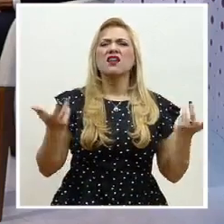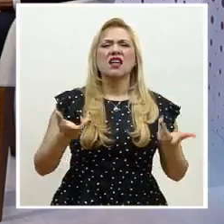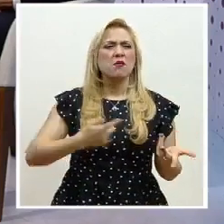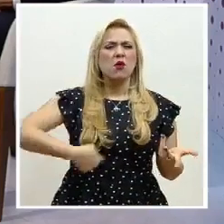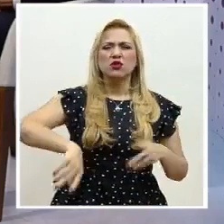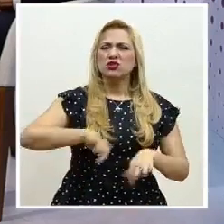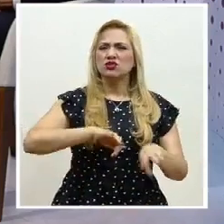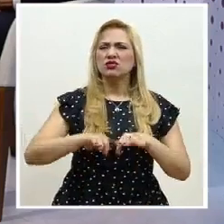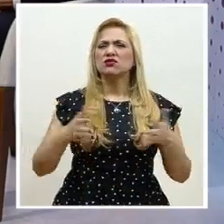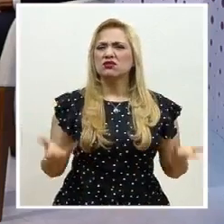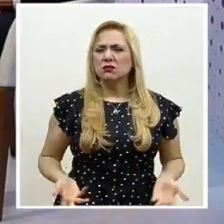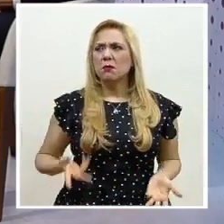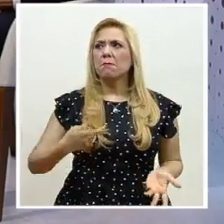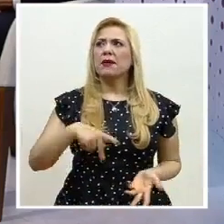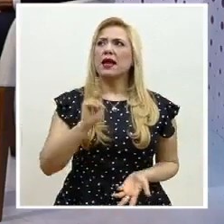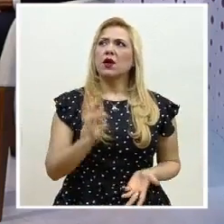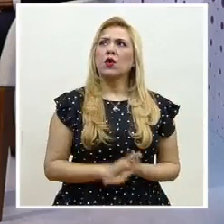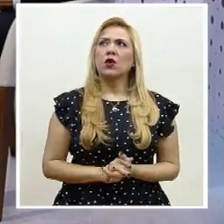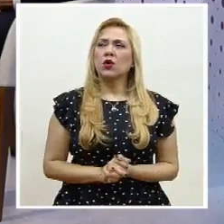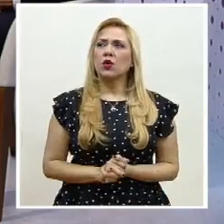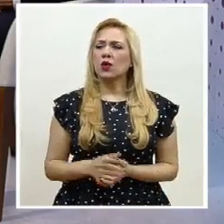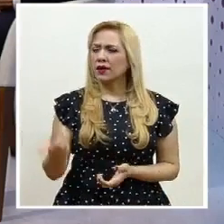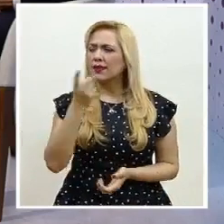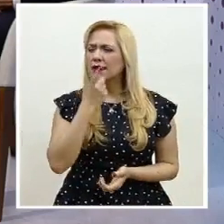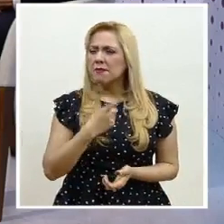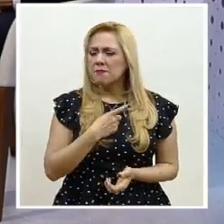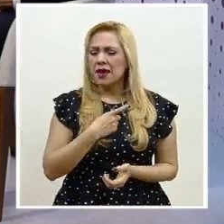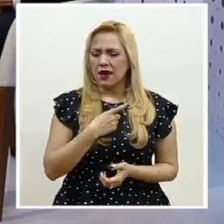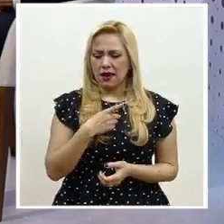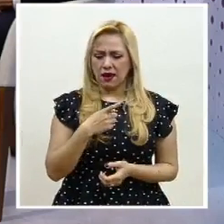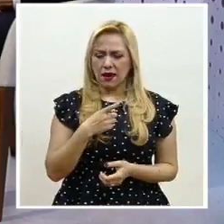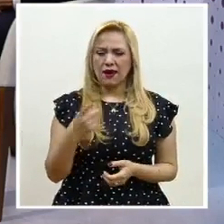generales, pero cuéntanos cómo es